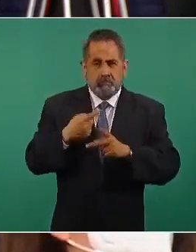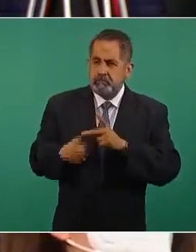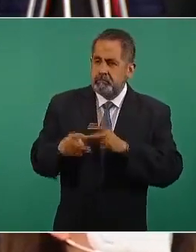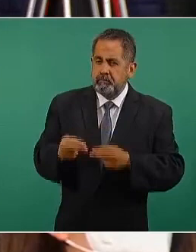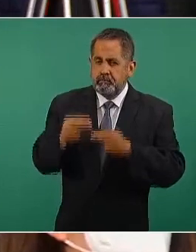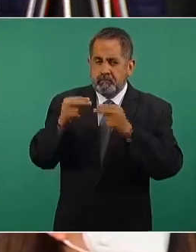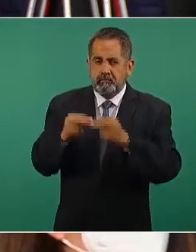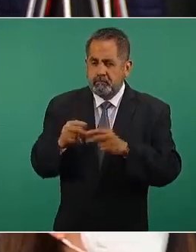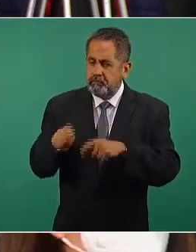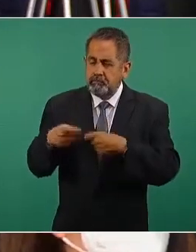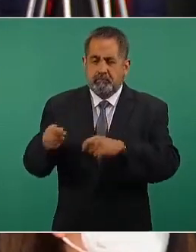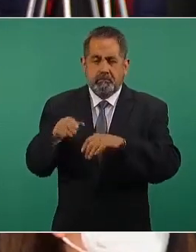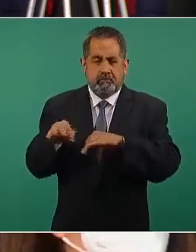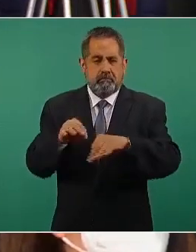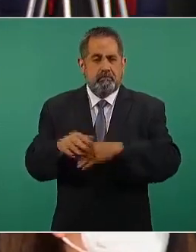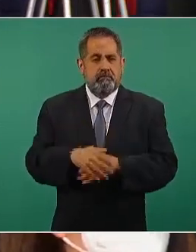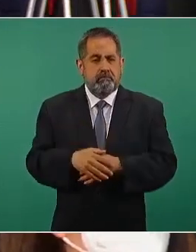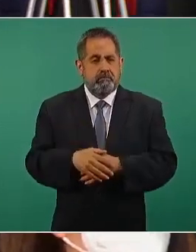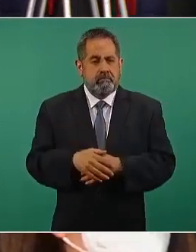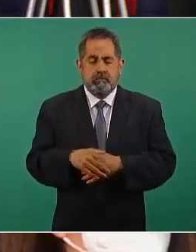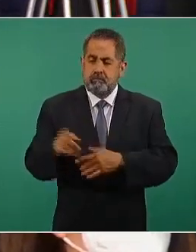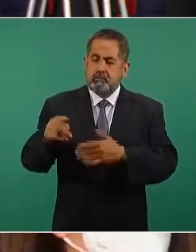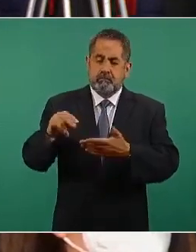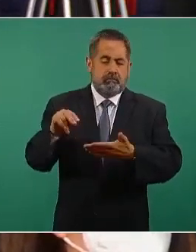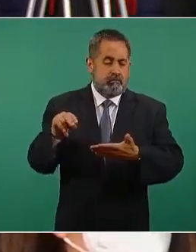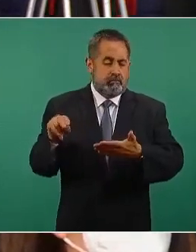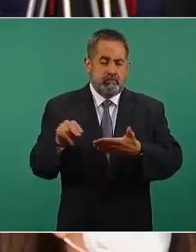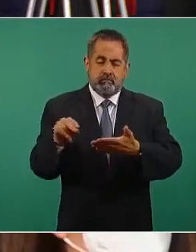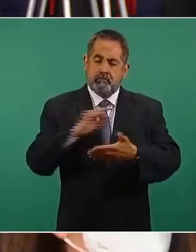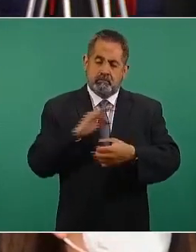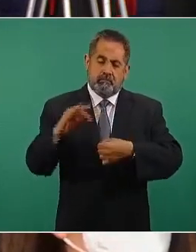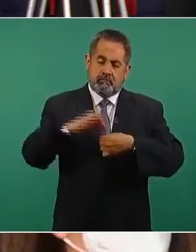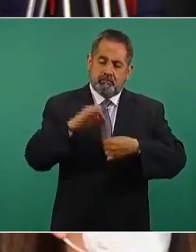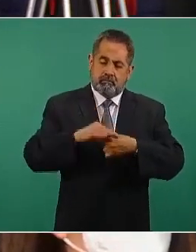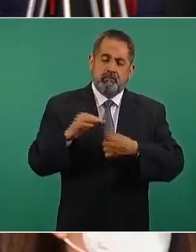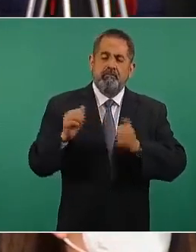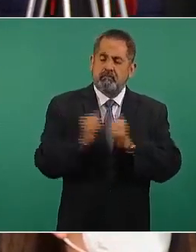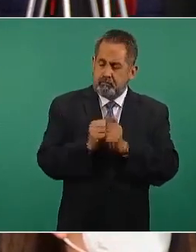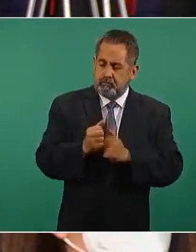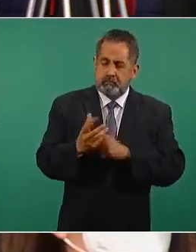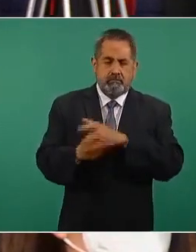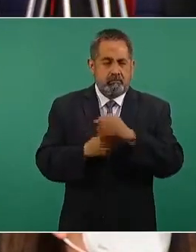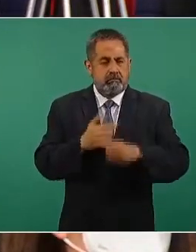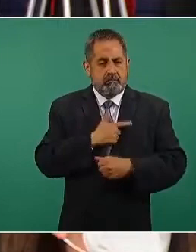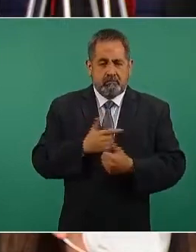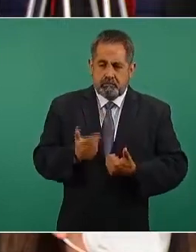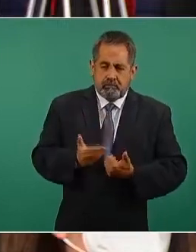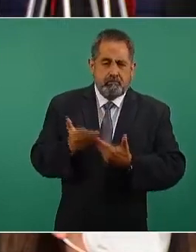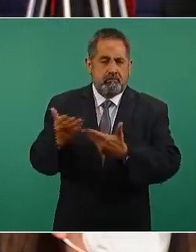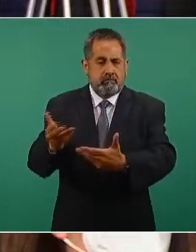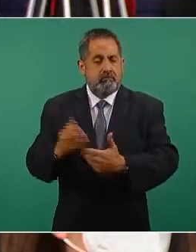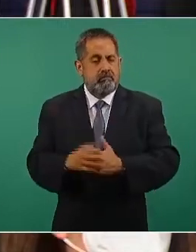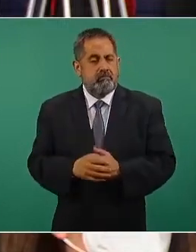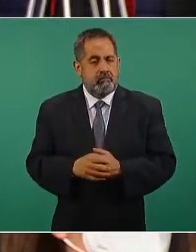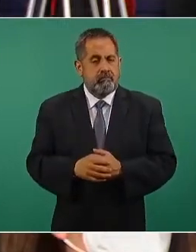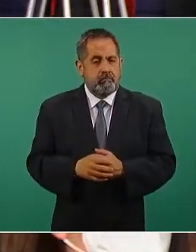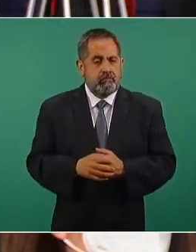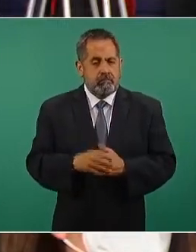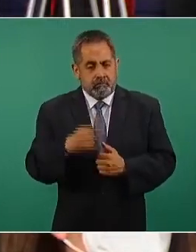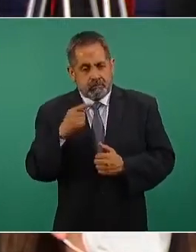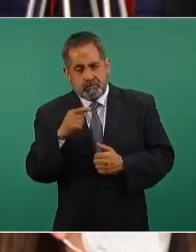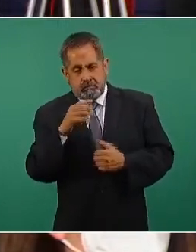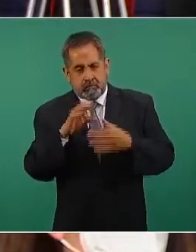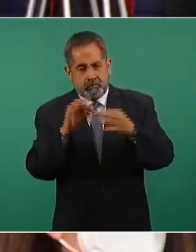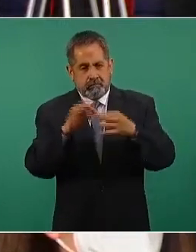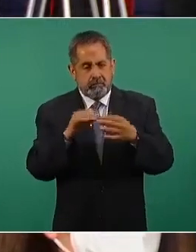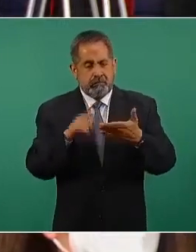de trabajo. Firma con esta frase: puedes estar segura que cuentas conmigo. Al final se desprende un talón